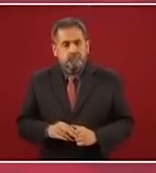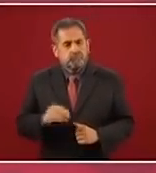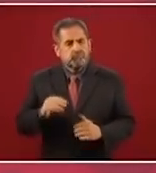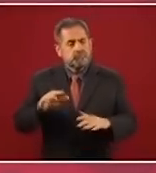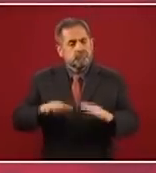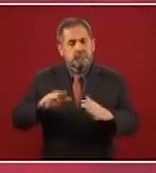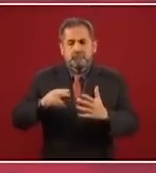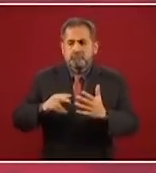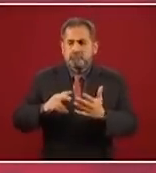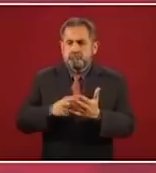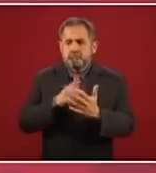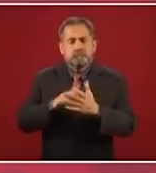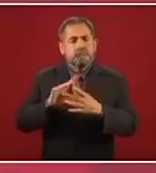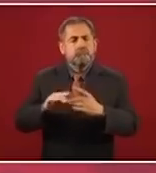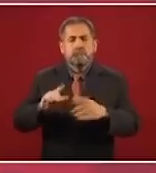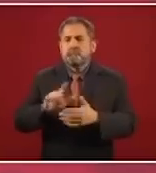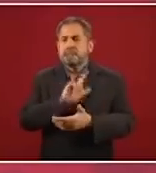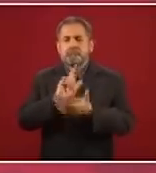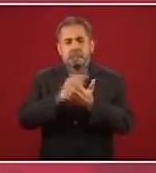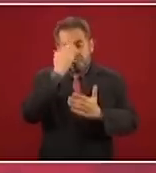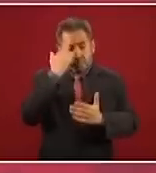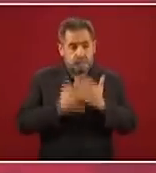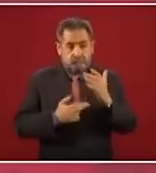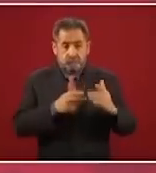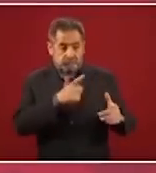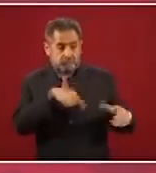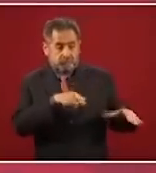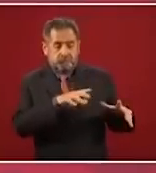muchas veces los presuntos delincuentes utilizan